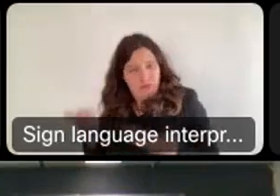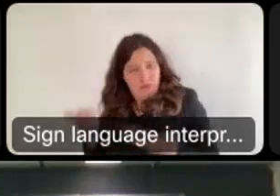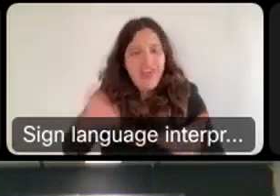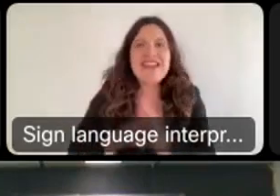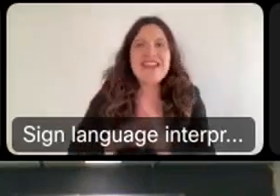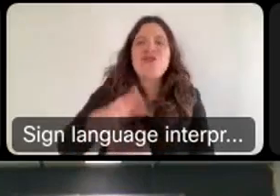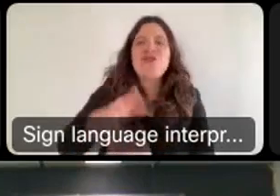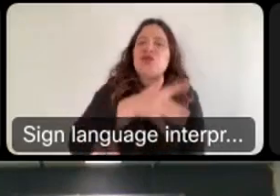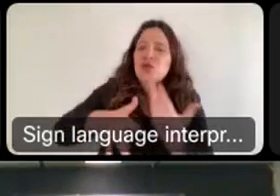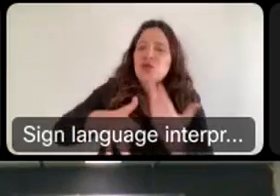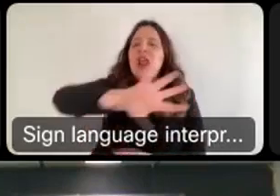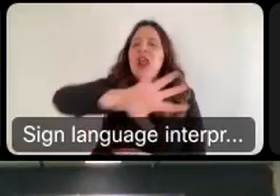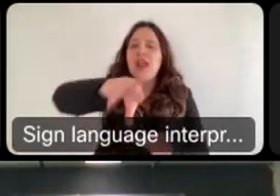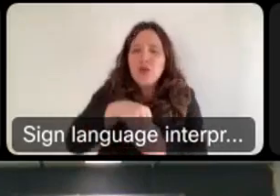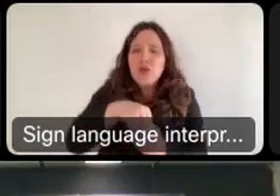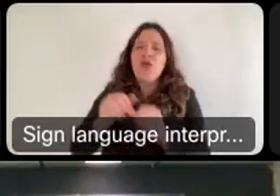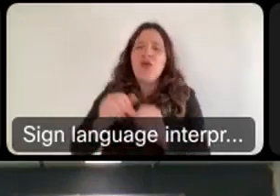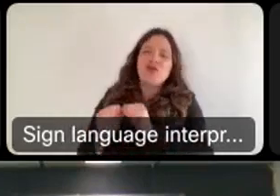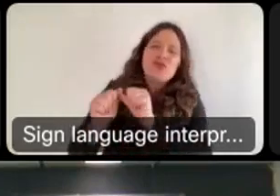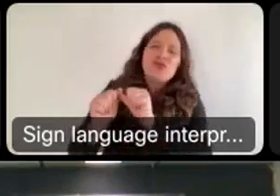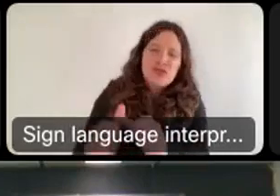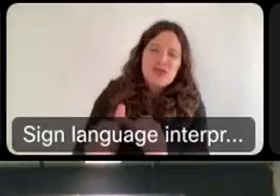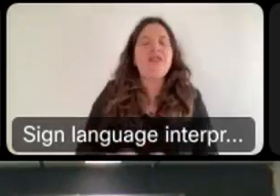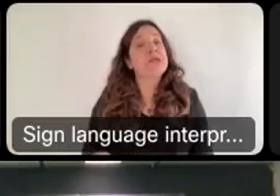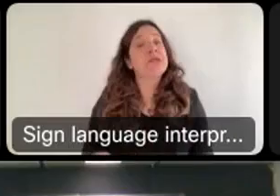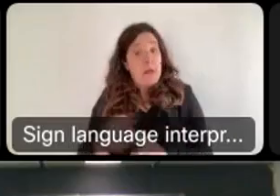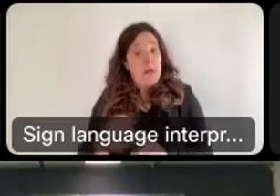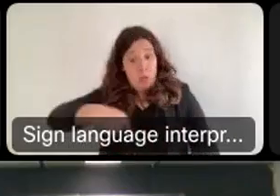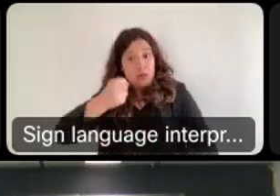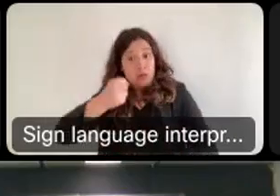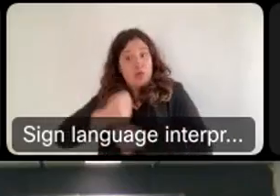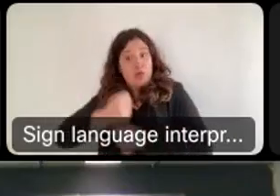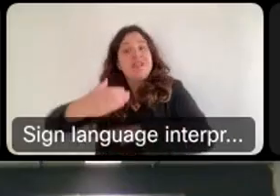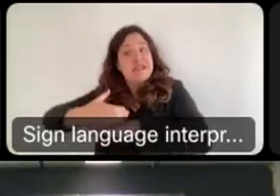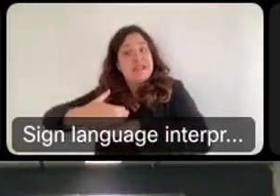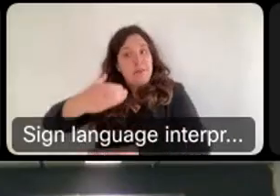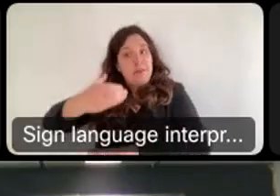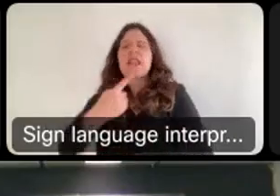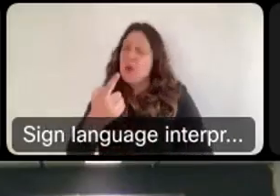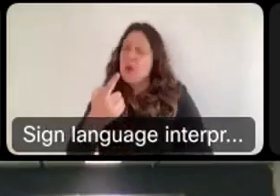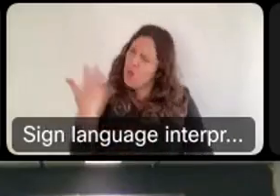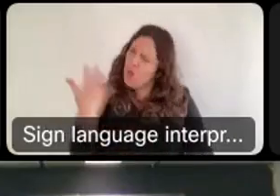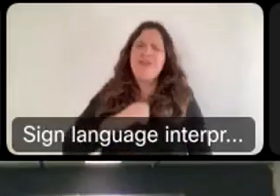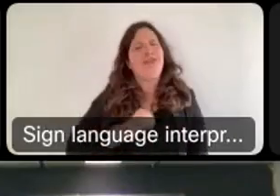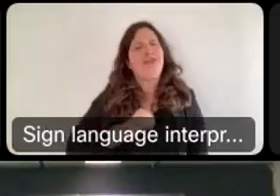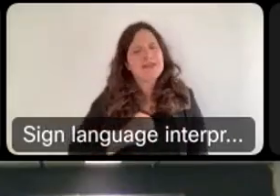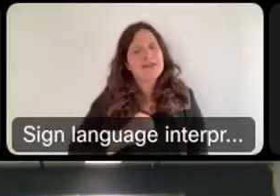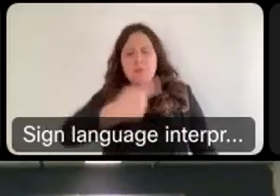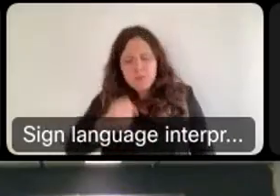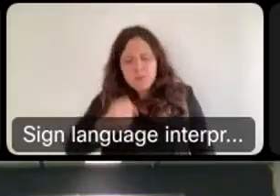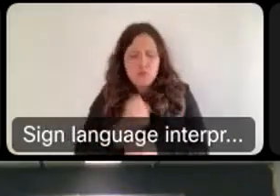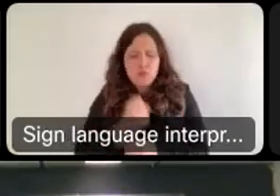social inclusivo y sostenible. Y es así como desde la CEPAL reafirmamos con urgencia de que los países de la región fortalezcan